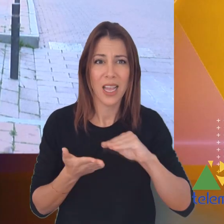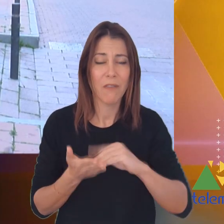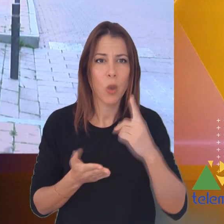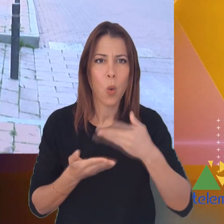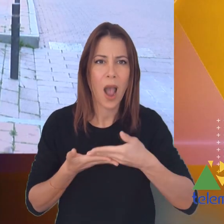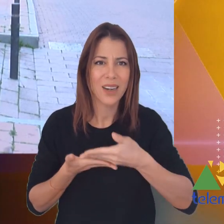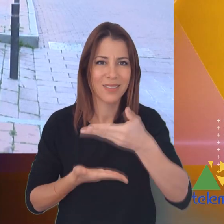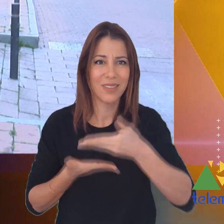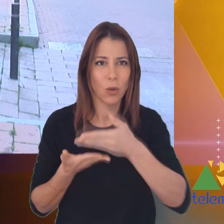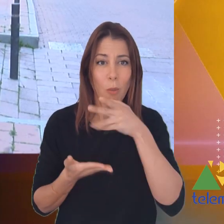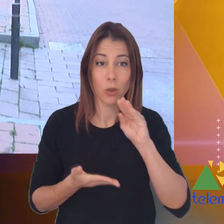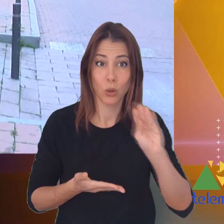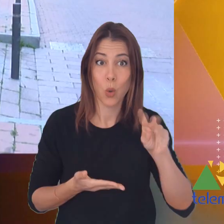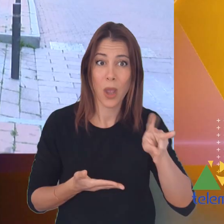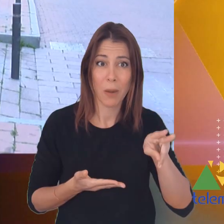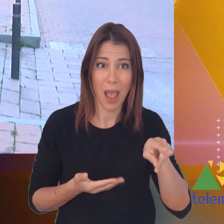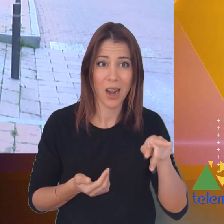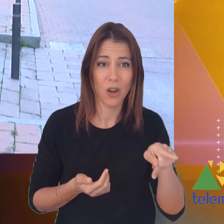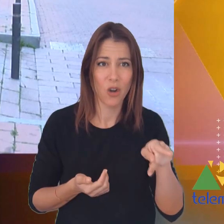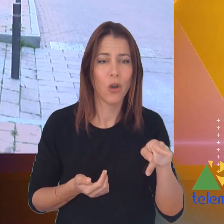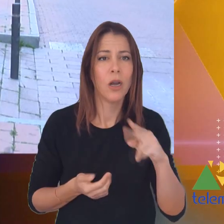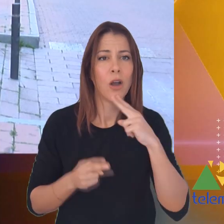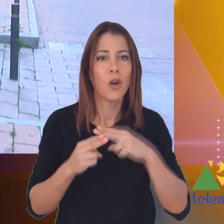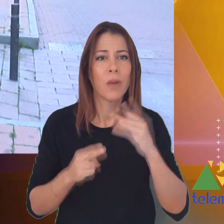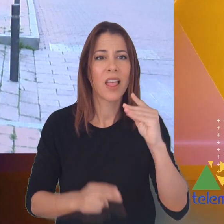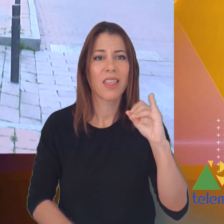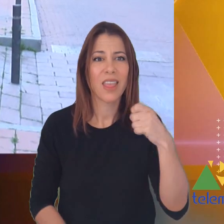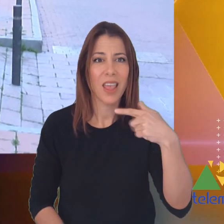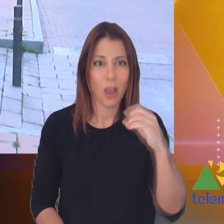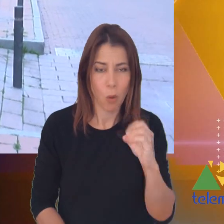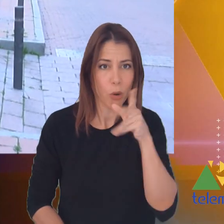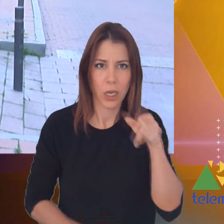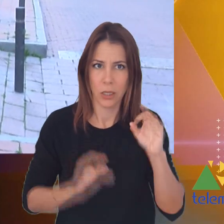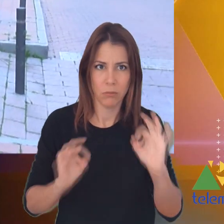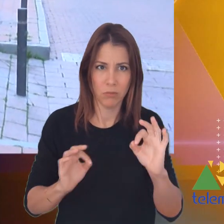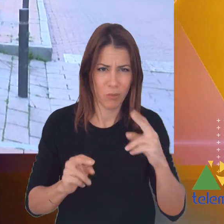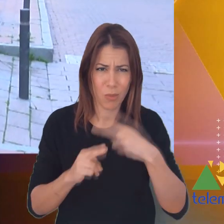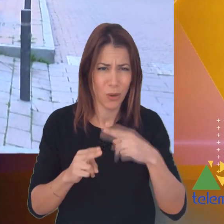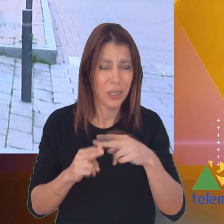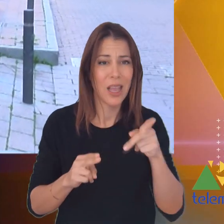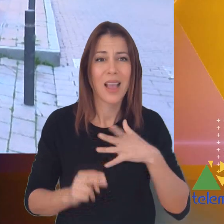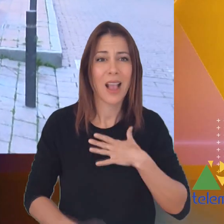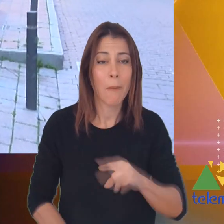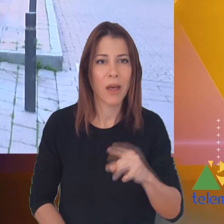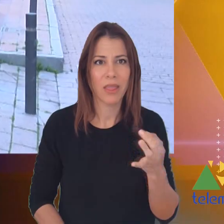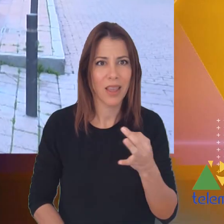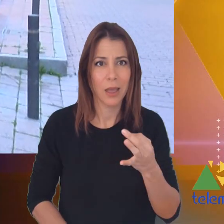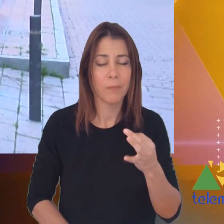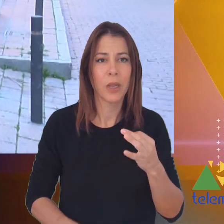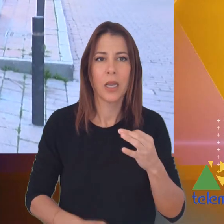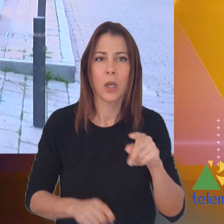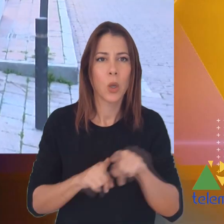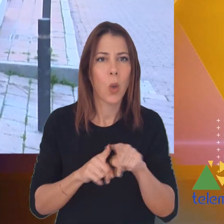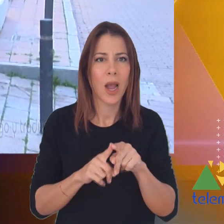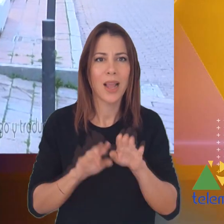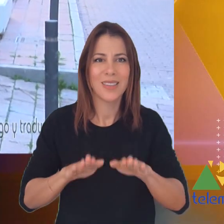un artículo sobre el hermano de Javier de Burgos, se llama Diego María de Burgos y Olmo, que fue capaz de estar con todos en